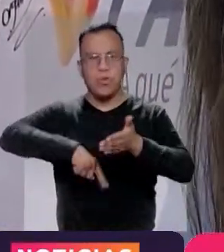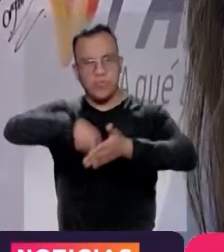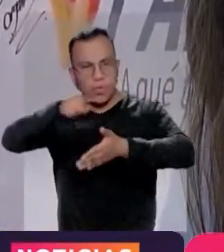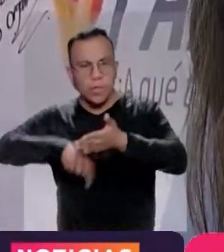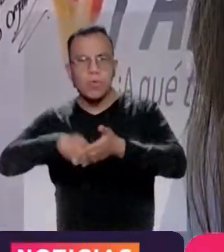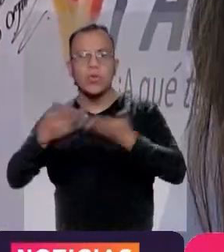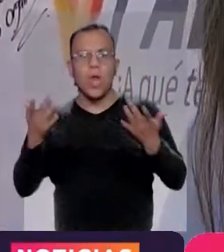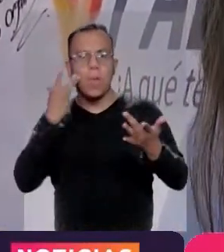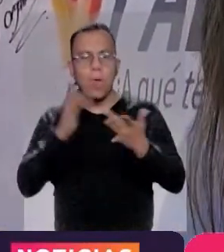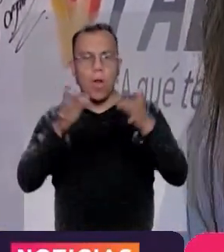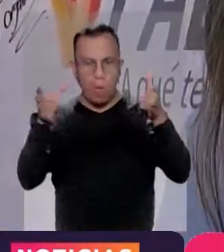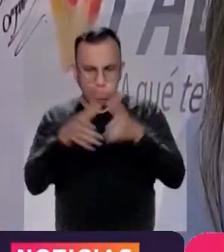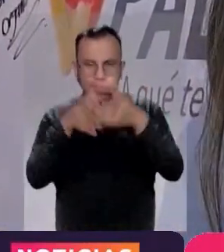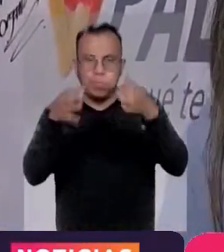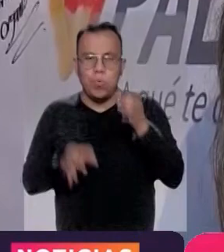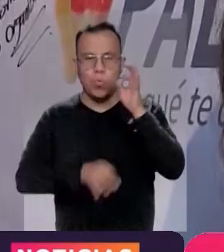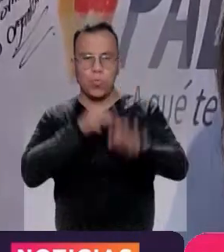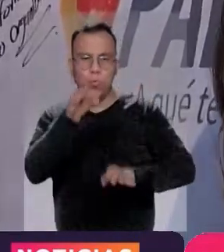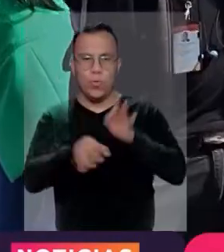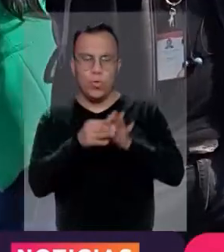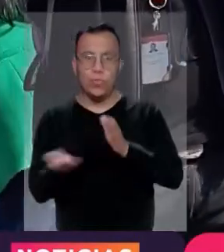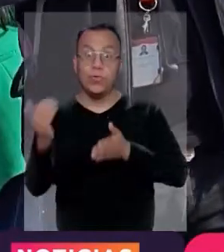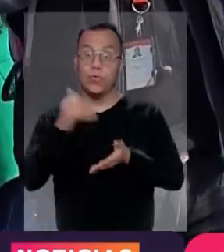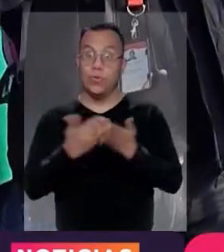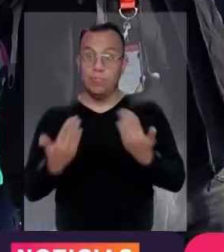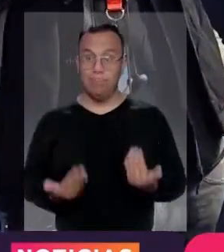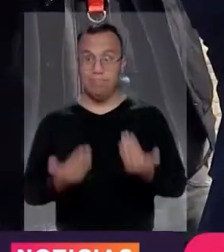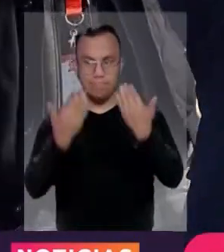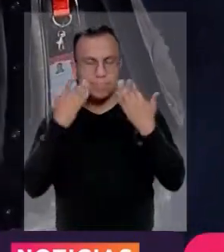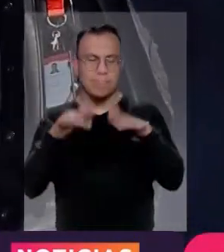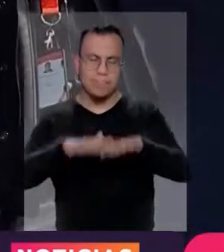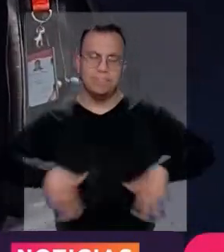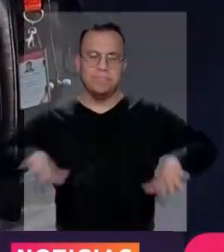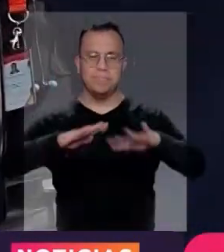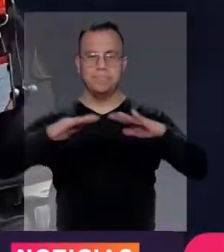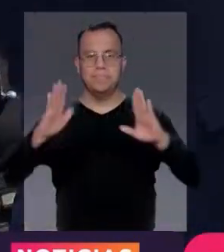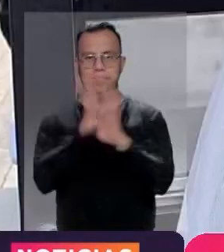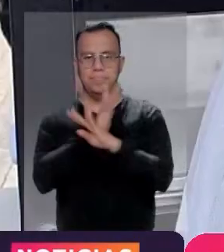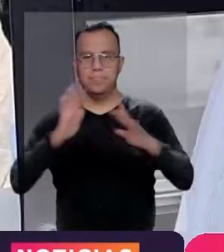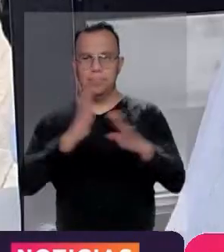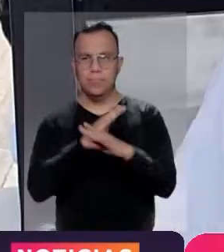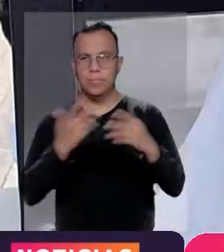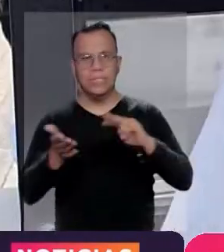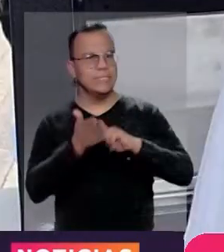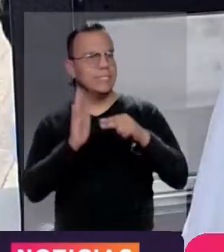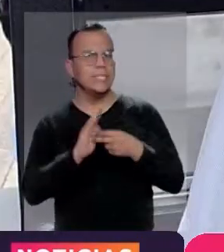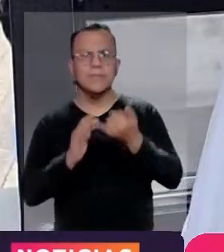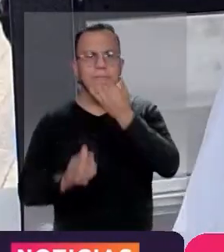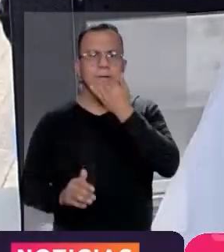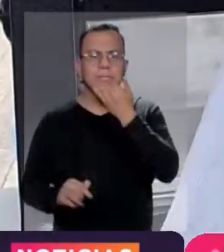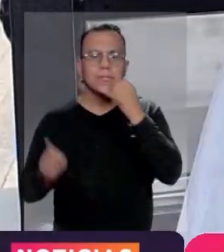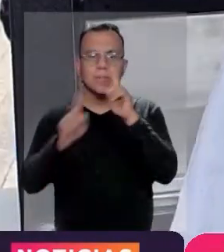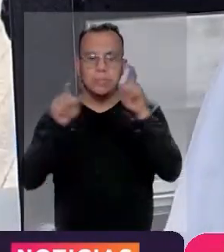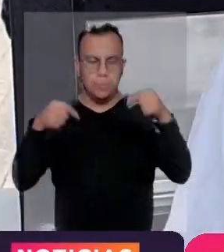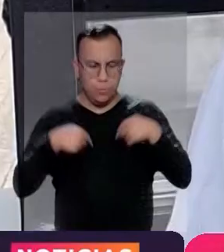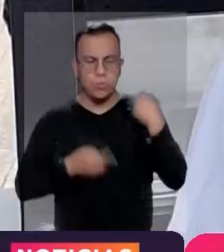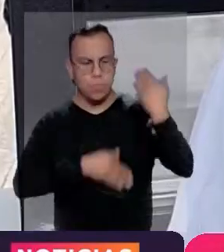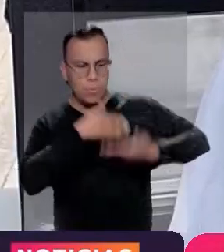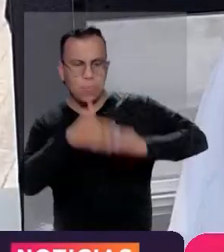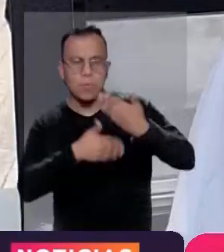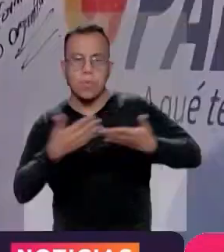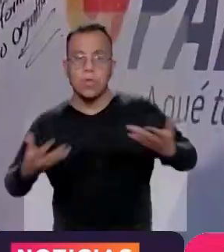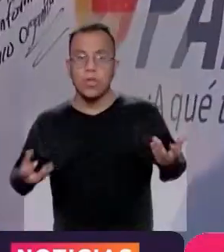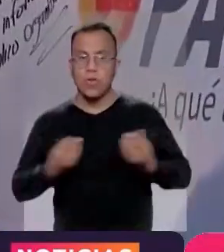donde queda constancia del cuidado y revalorización del espacio público. Significa el vendedor informal, empieza un proceso ya